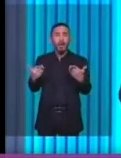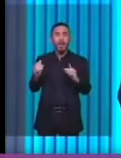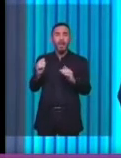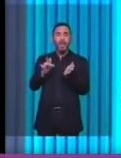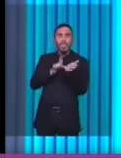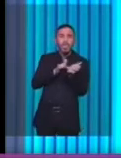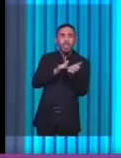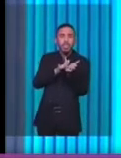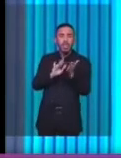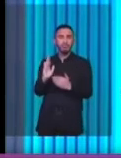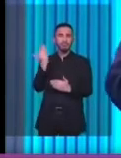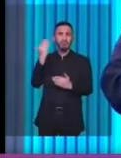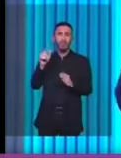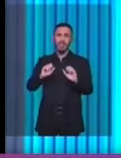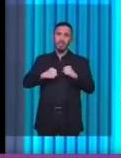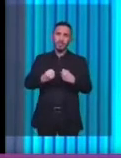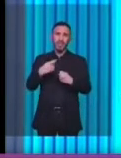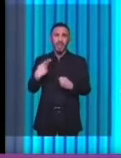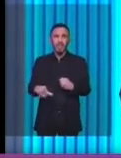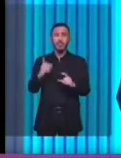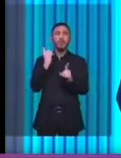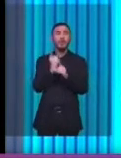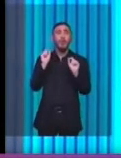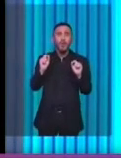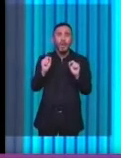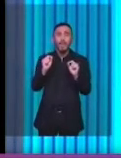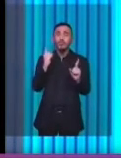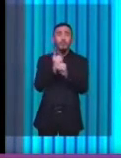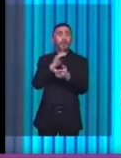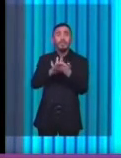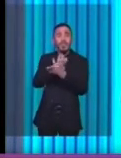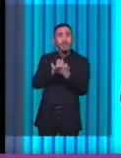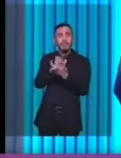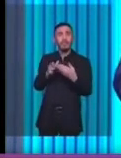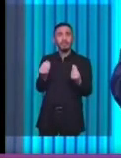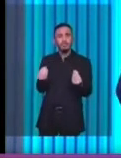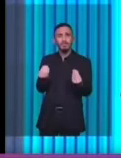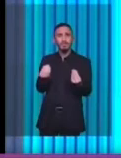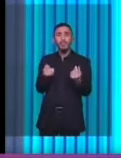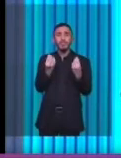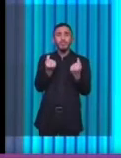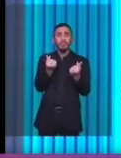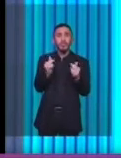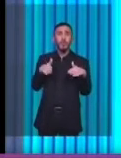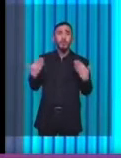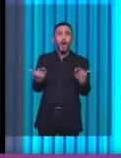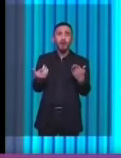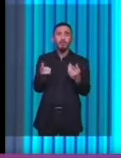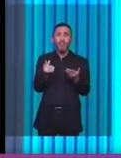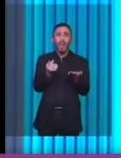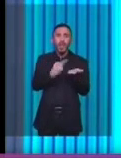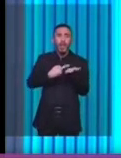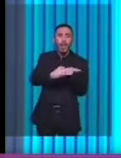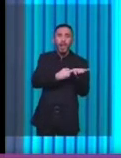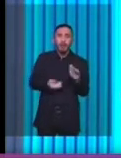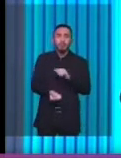patria. Luego, a su vez, Lula, un poco más prudente en sus palabras, le decía a Bolsonaro que ponga su